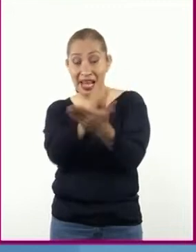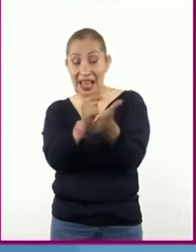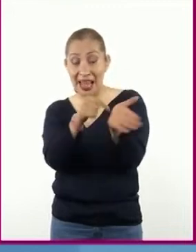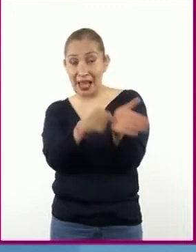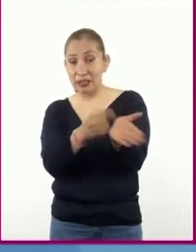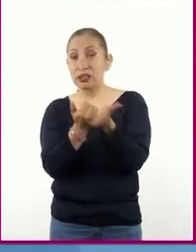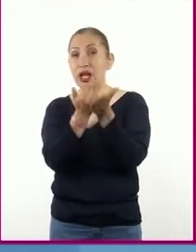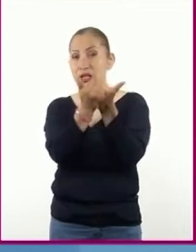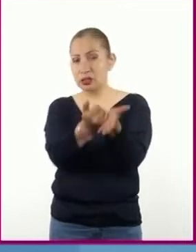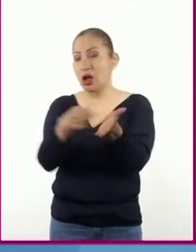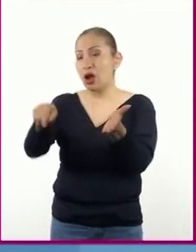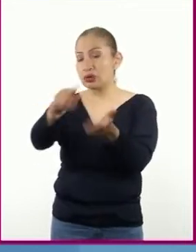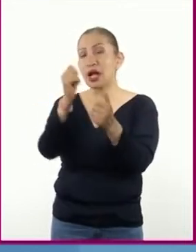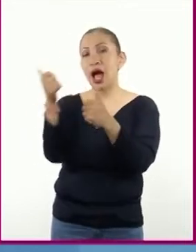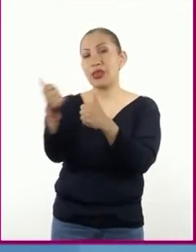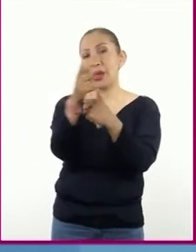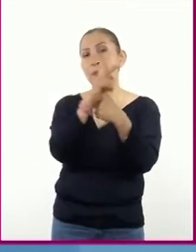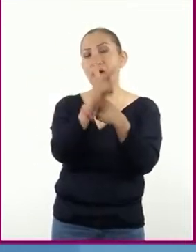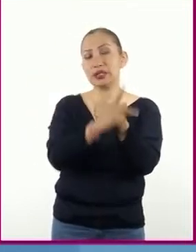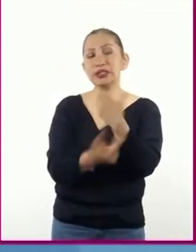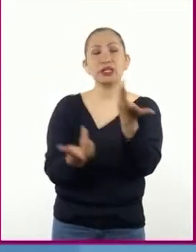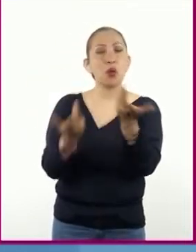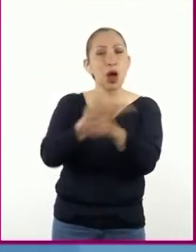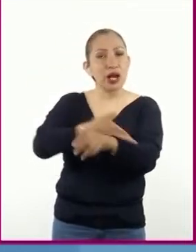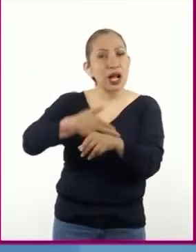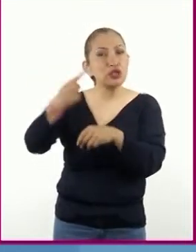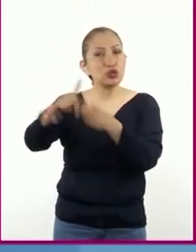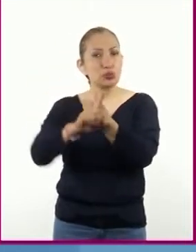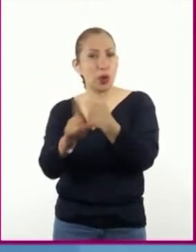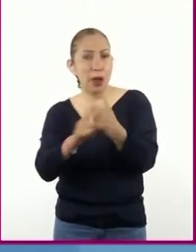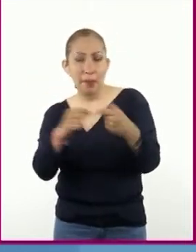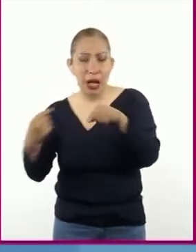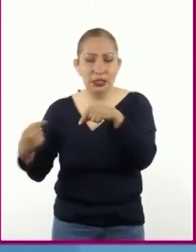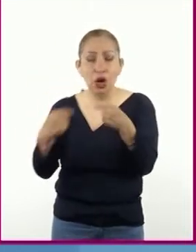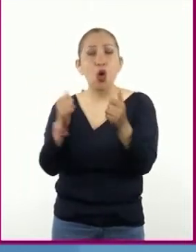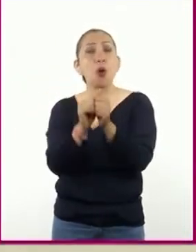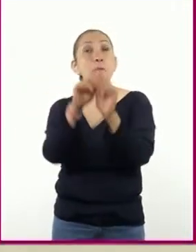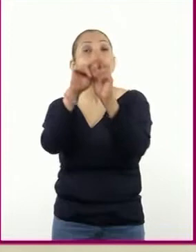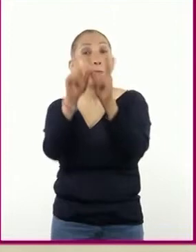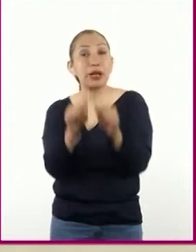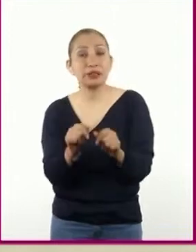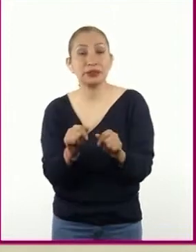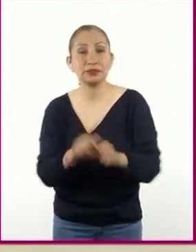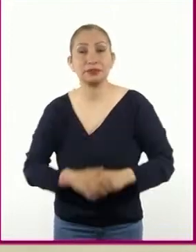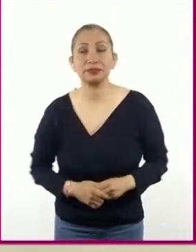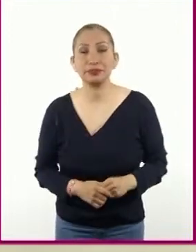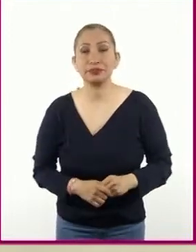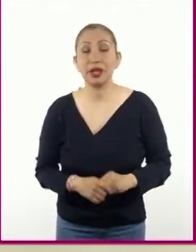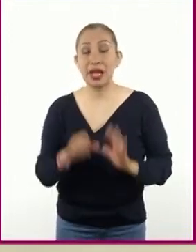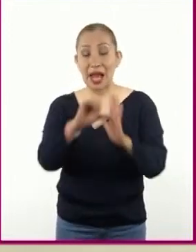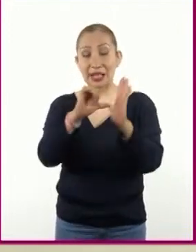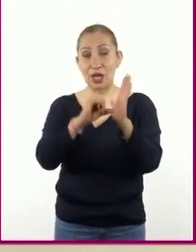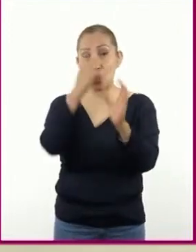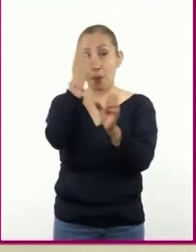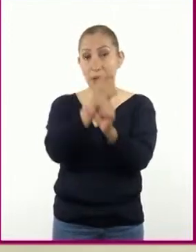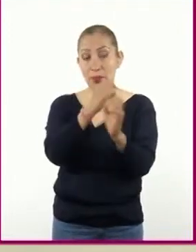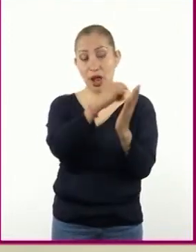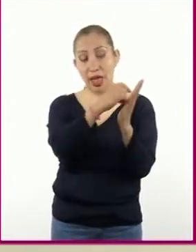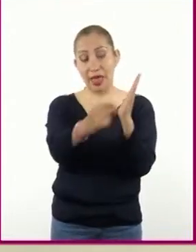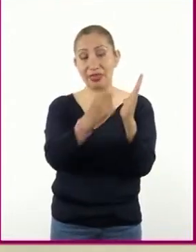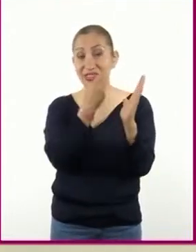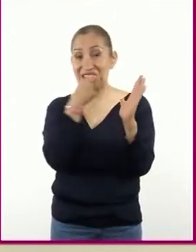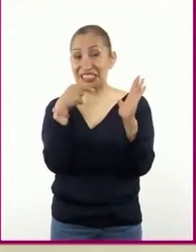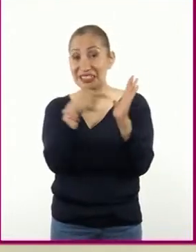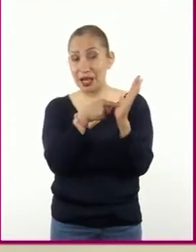medio por el cual las naciones solucionen sus controversias en forma pacífica. En su artículo primero se